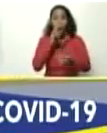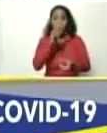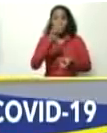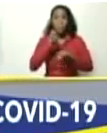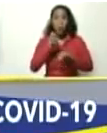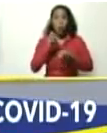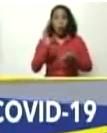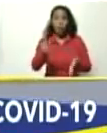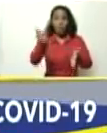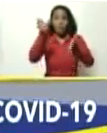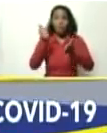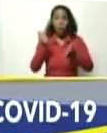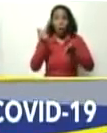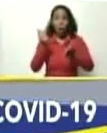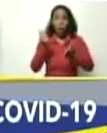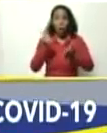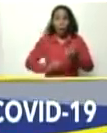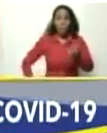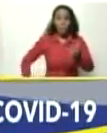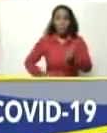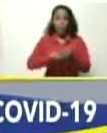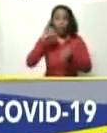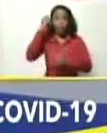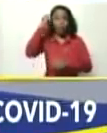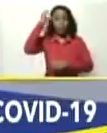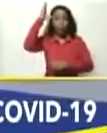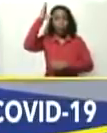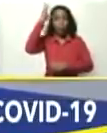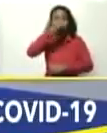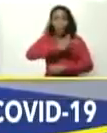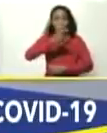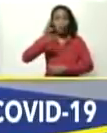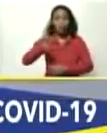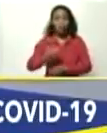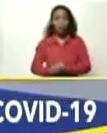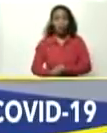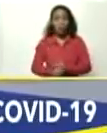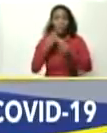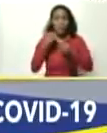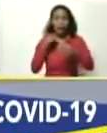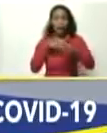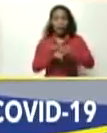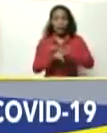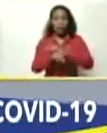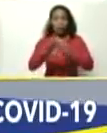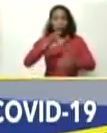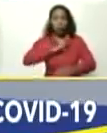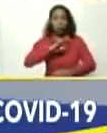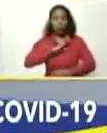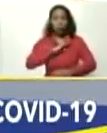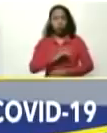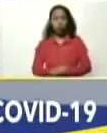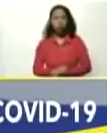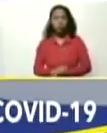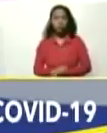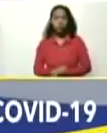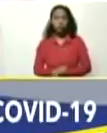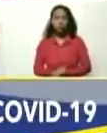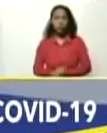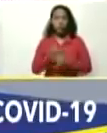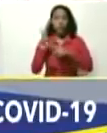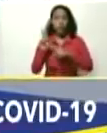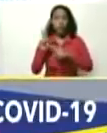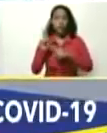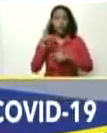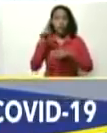navideño que potencia, bueno, la capacidad de la gente para acceder a los bienes y, en este caso, en la